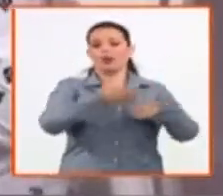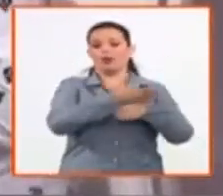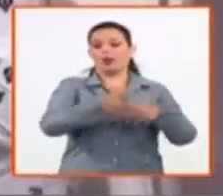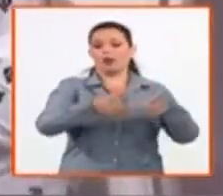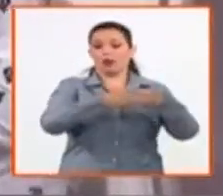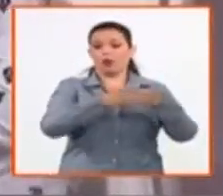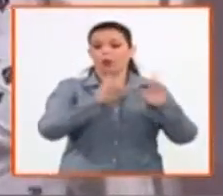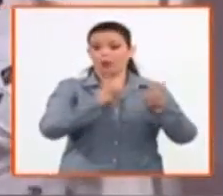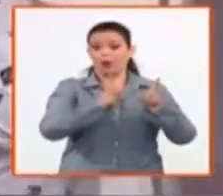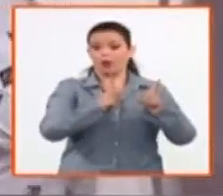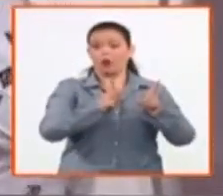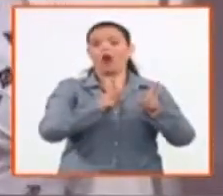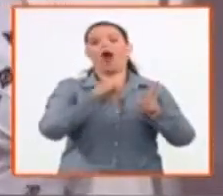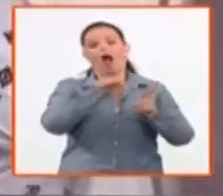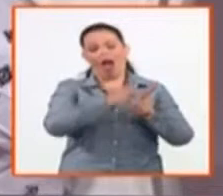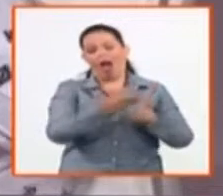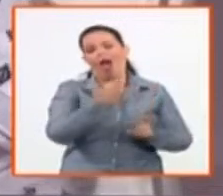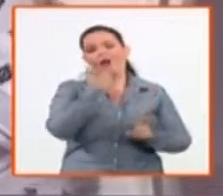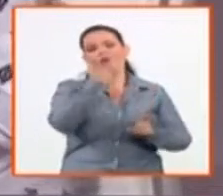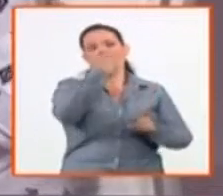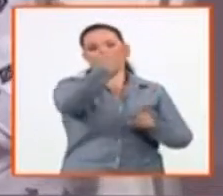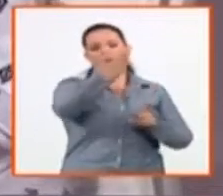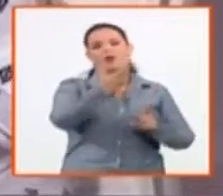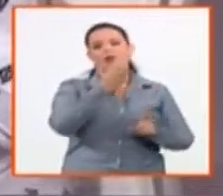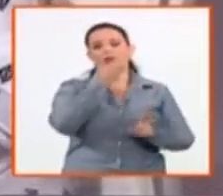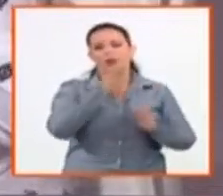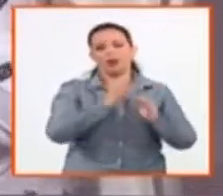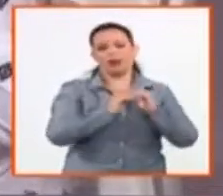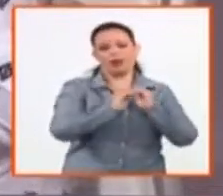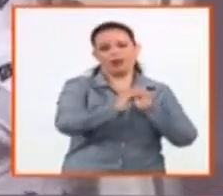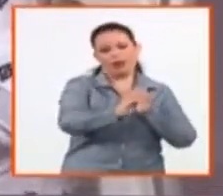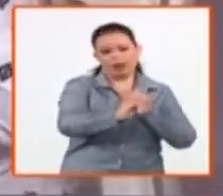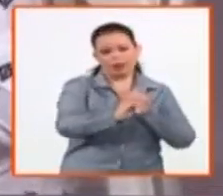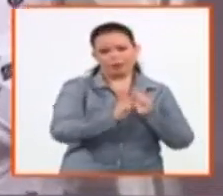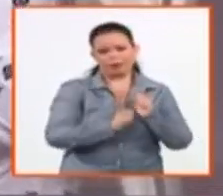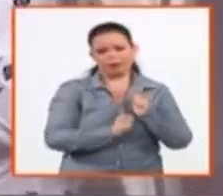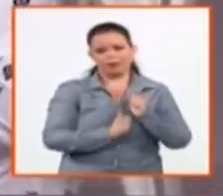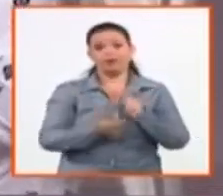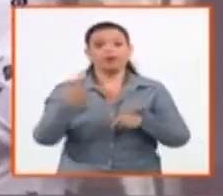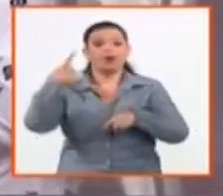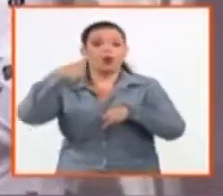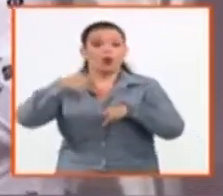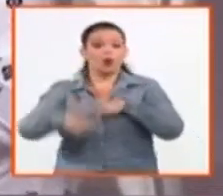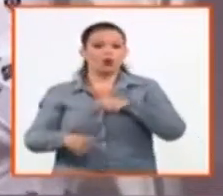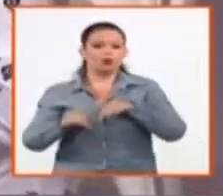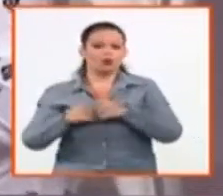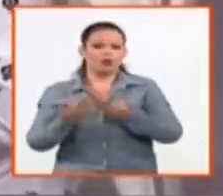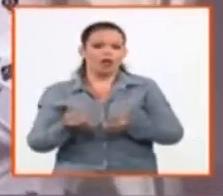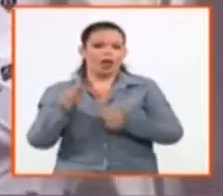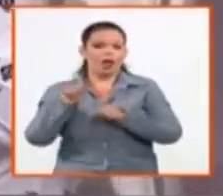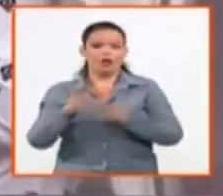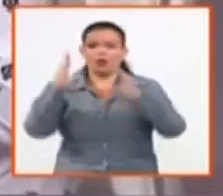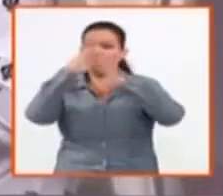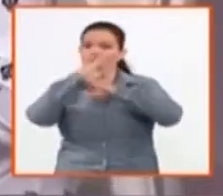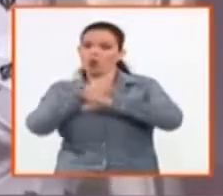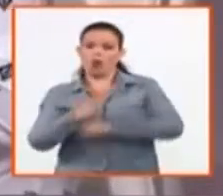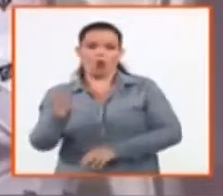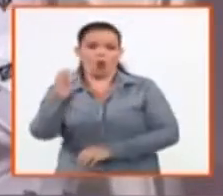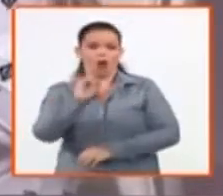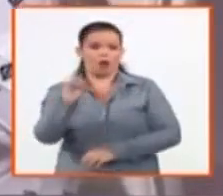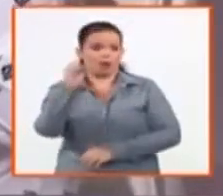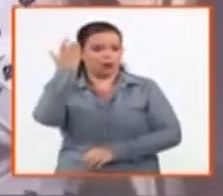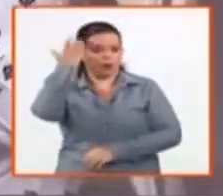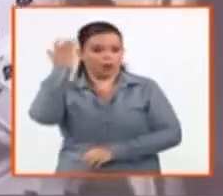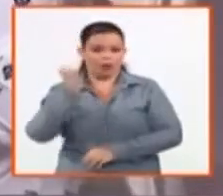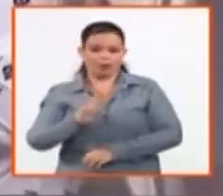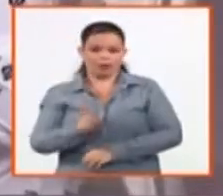favorable a la estabilidad. Lo otro es que allí no trabajan las instituciones estatales. Entonces, estamos hablando